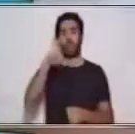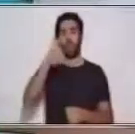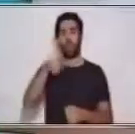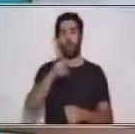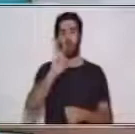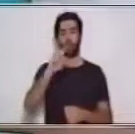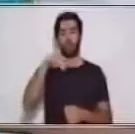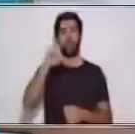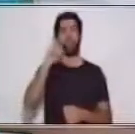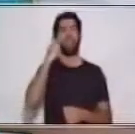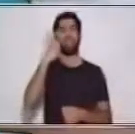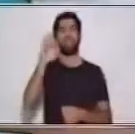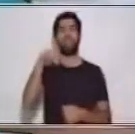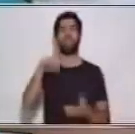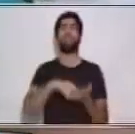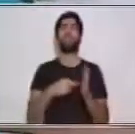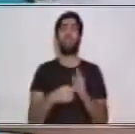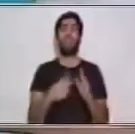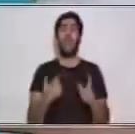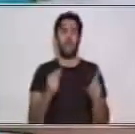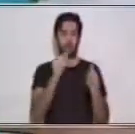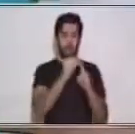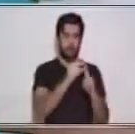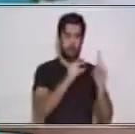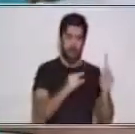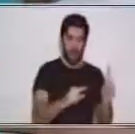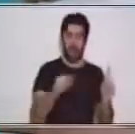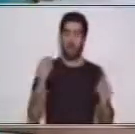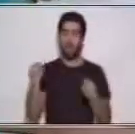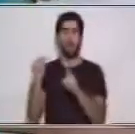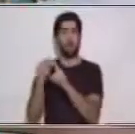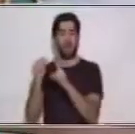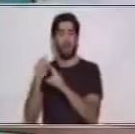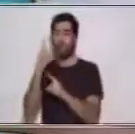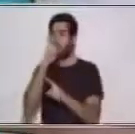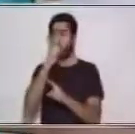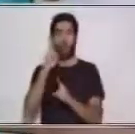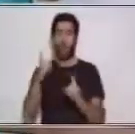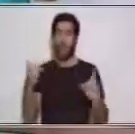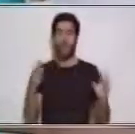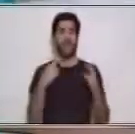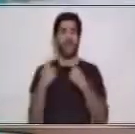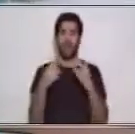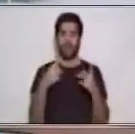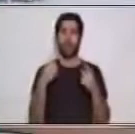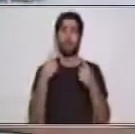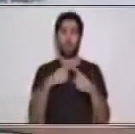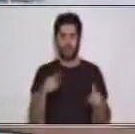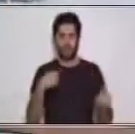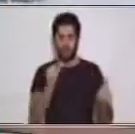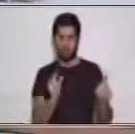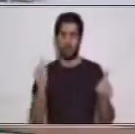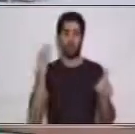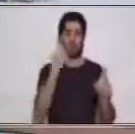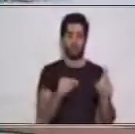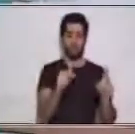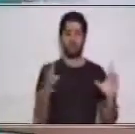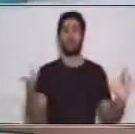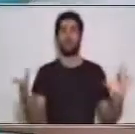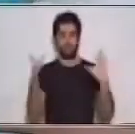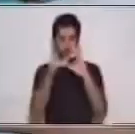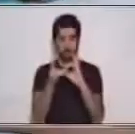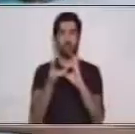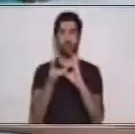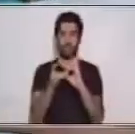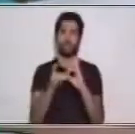una palabra con otra que no tienen relación entre sí. Y las preposiciones pues sí debe tener una relación.